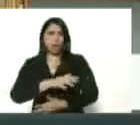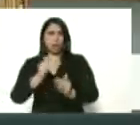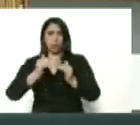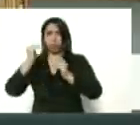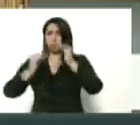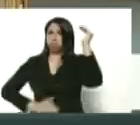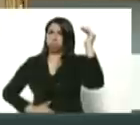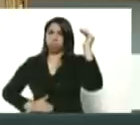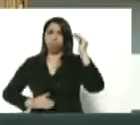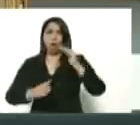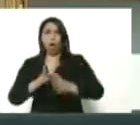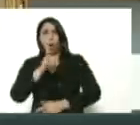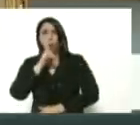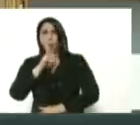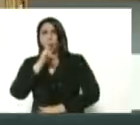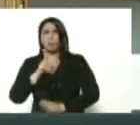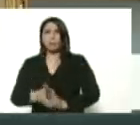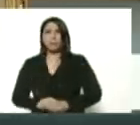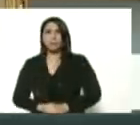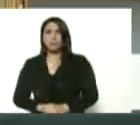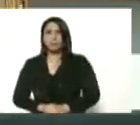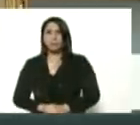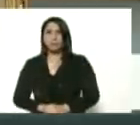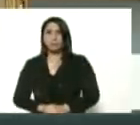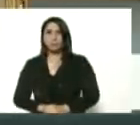desestabilización creciente.